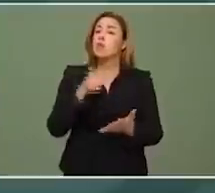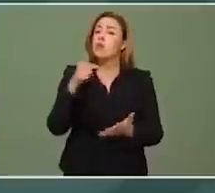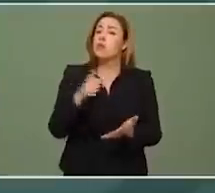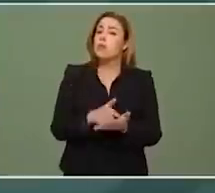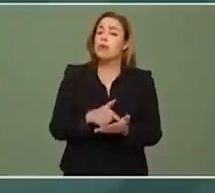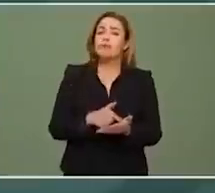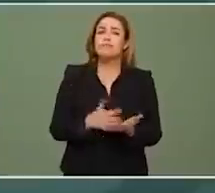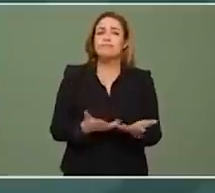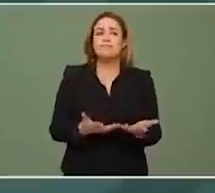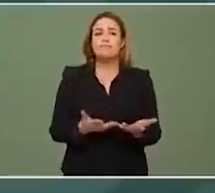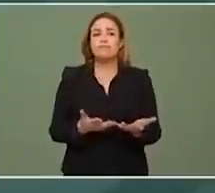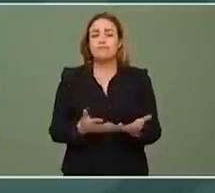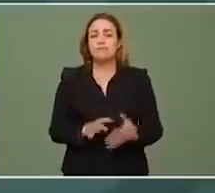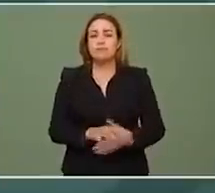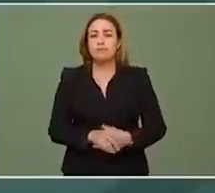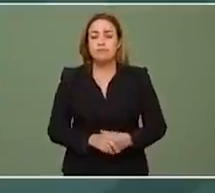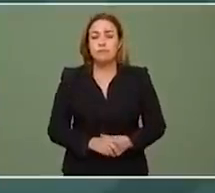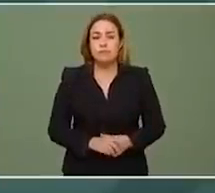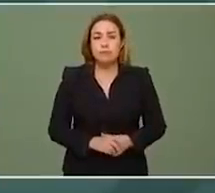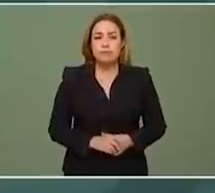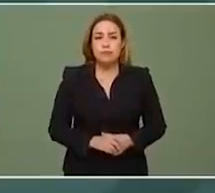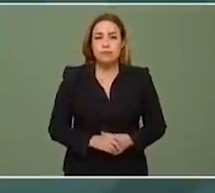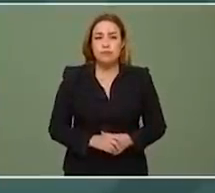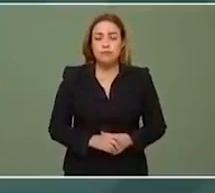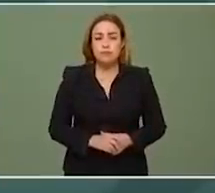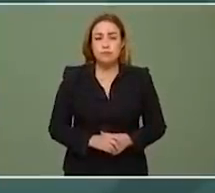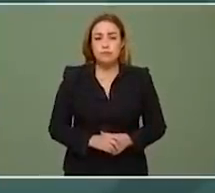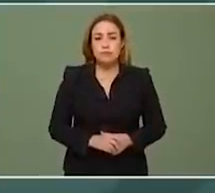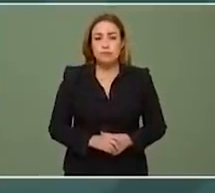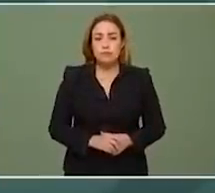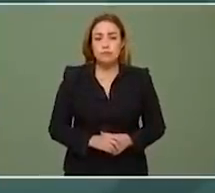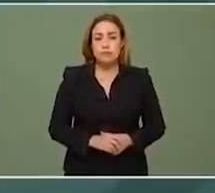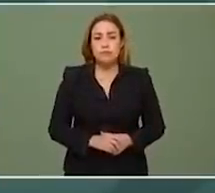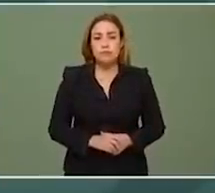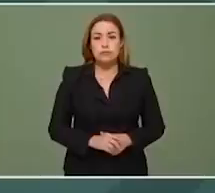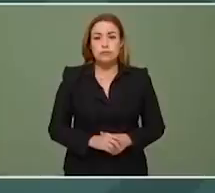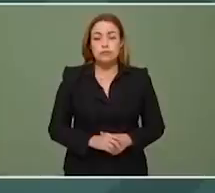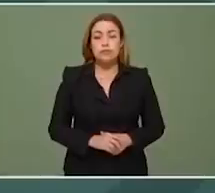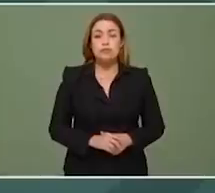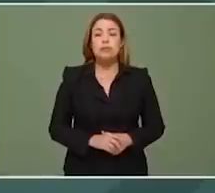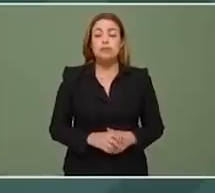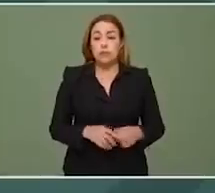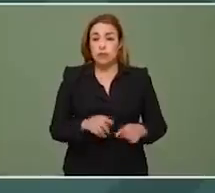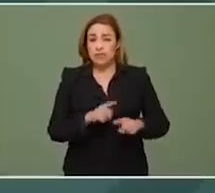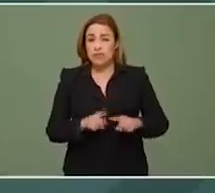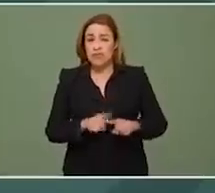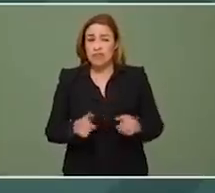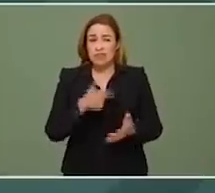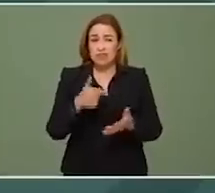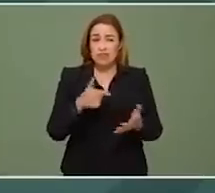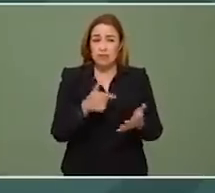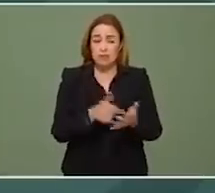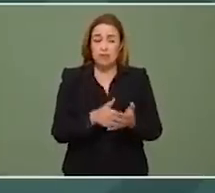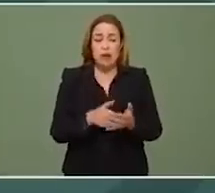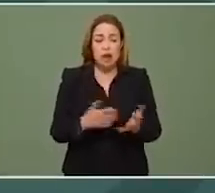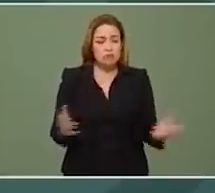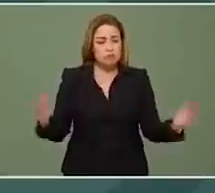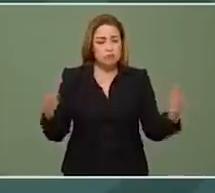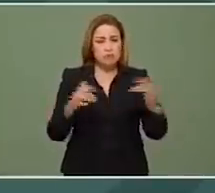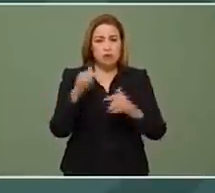y se están creando para y mejorar el sistema de